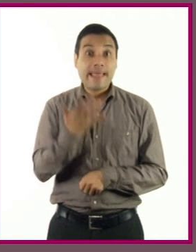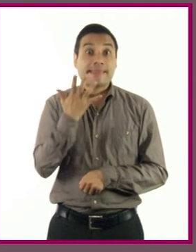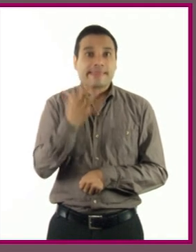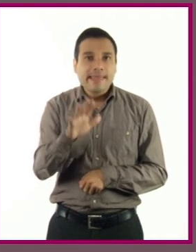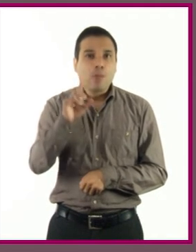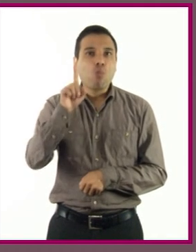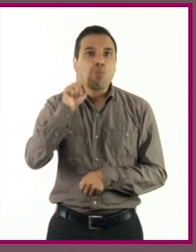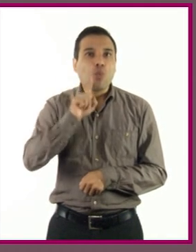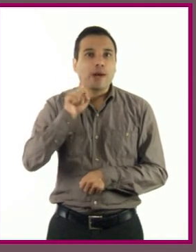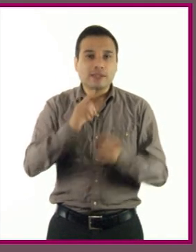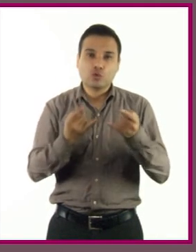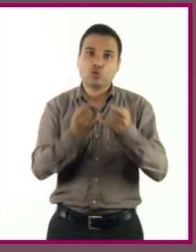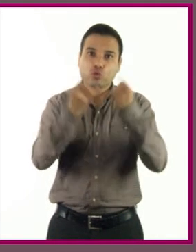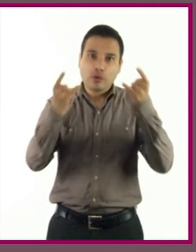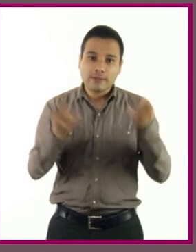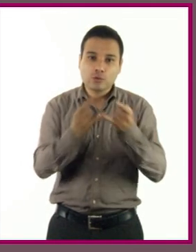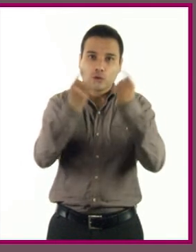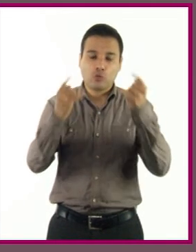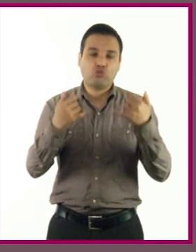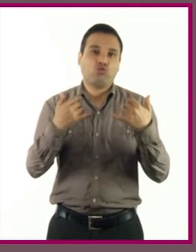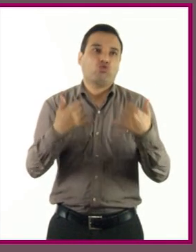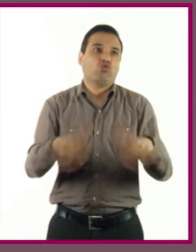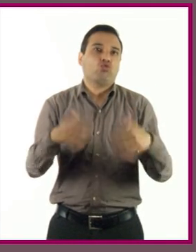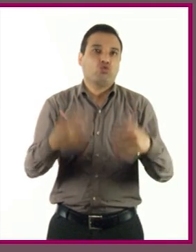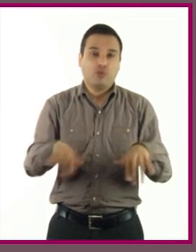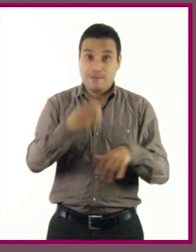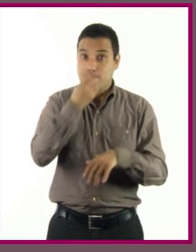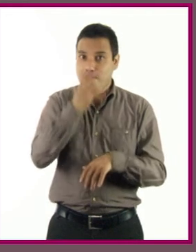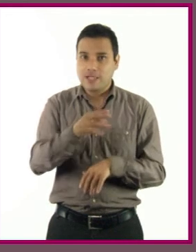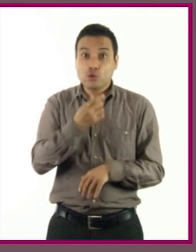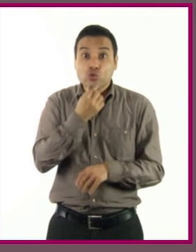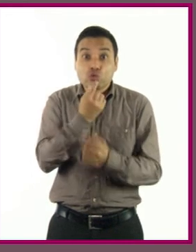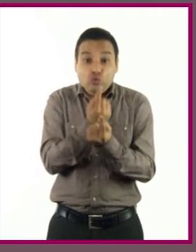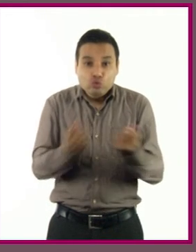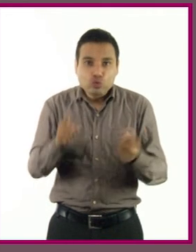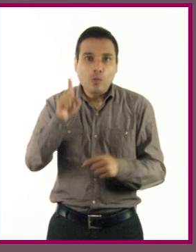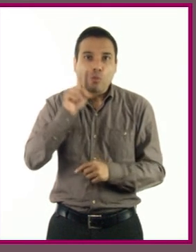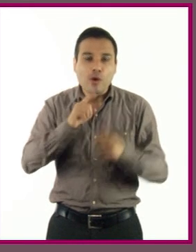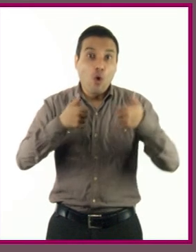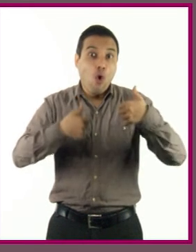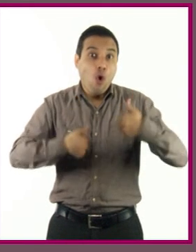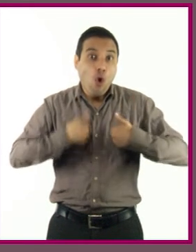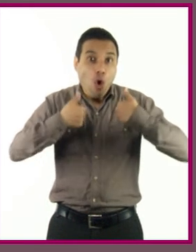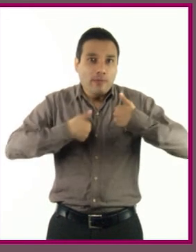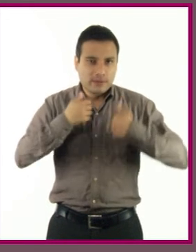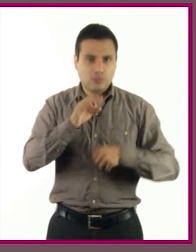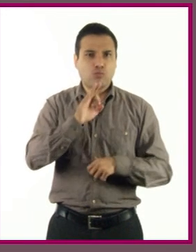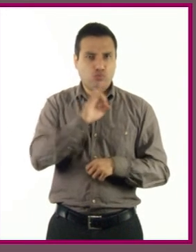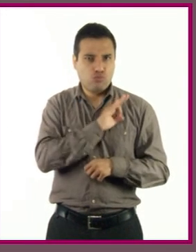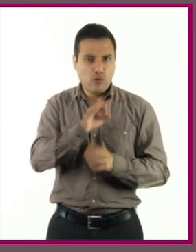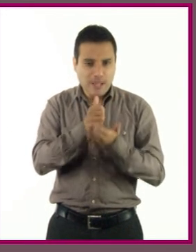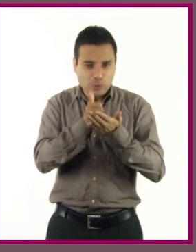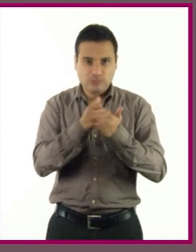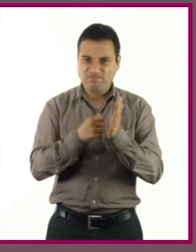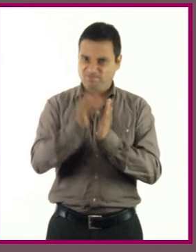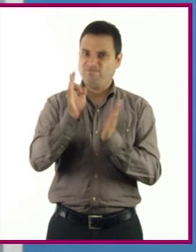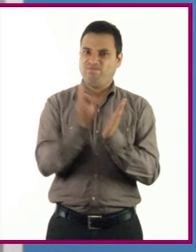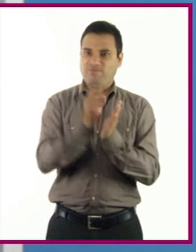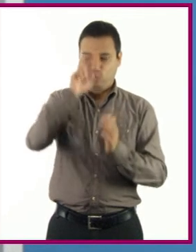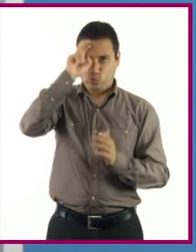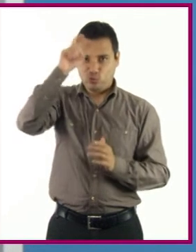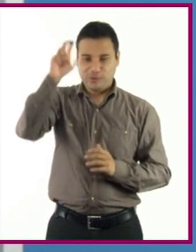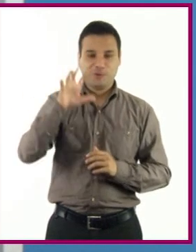mujeres extraordinarias y puede animar a niñas, jóvenes y mujeres a ser valientes y a perseguir sus